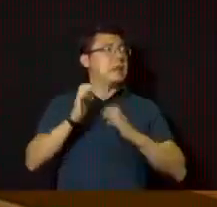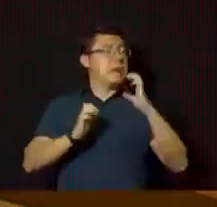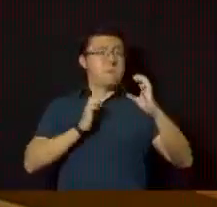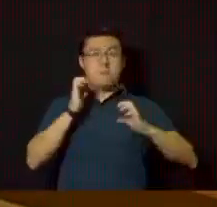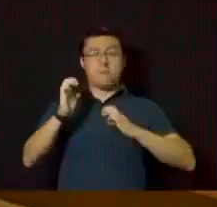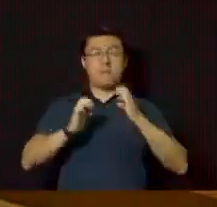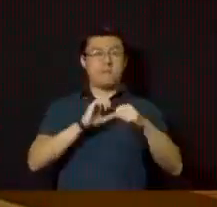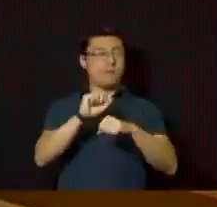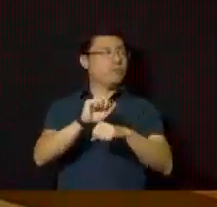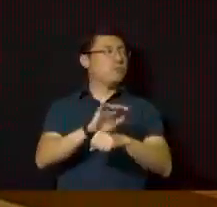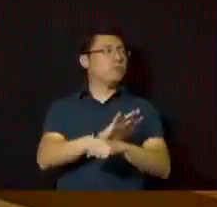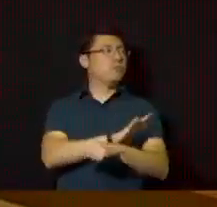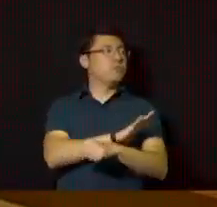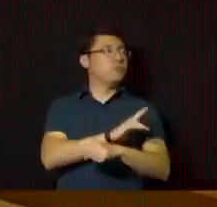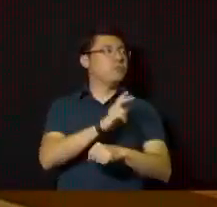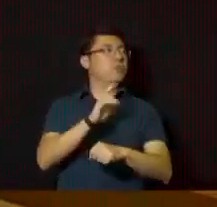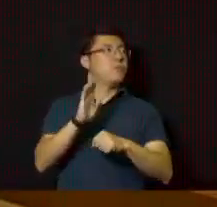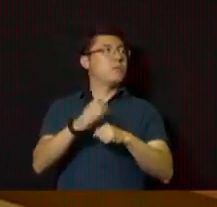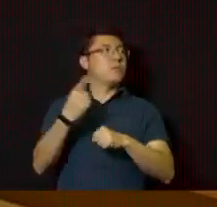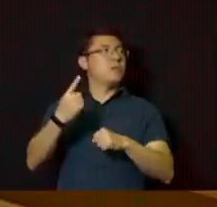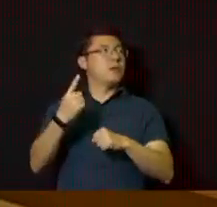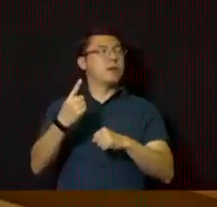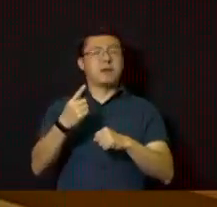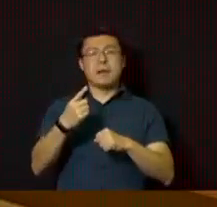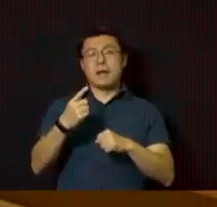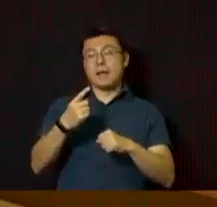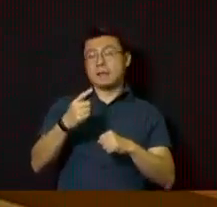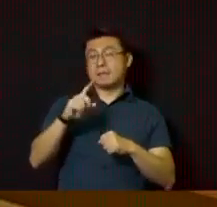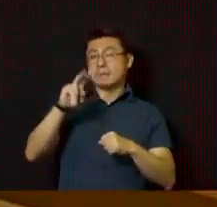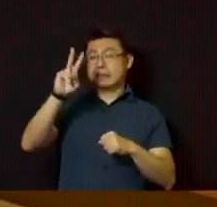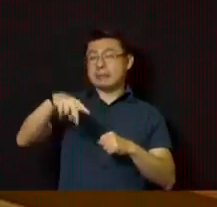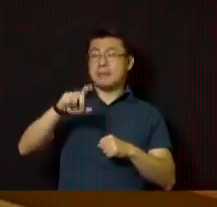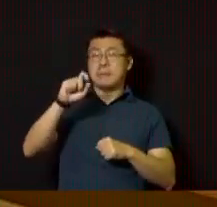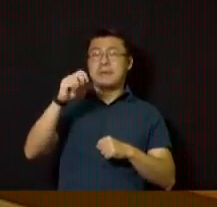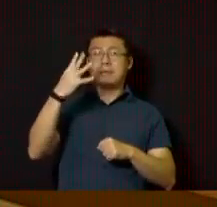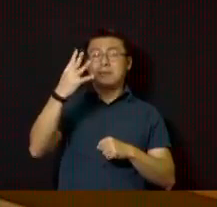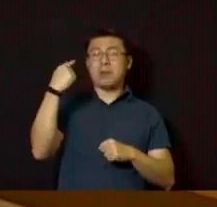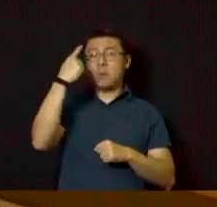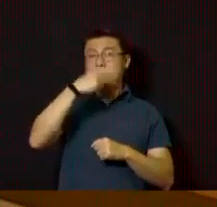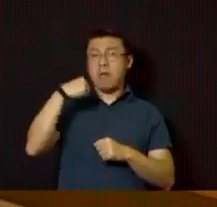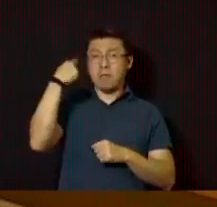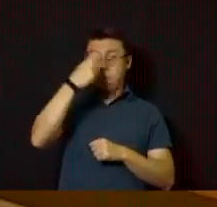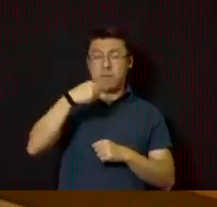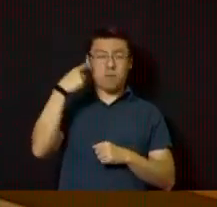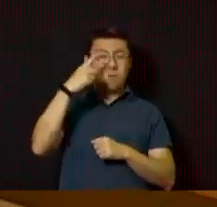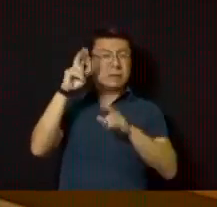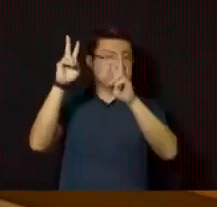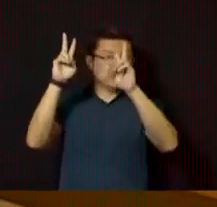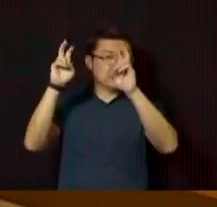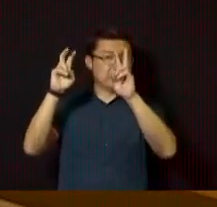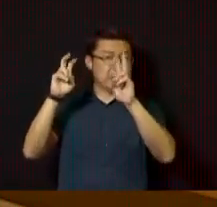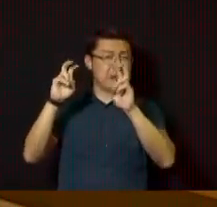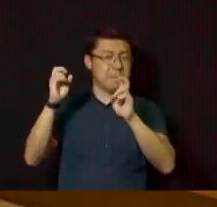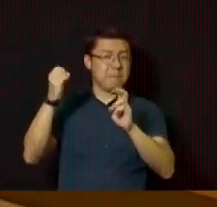emocionado por esta maratón 2021, la verdad que ha sido espectacular.